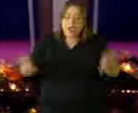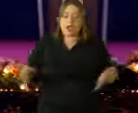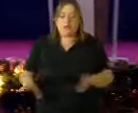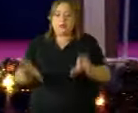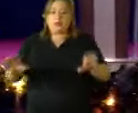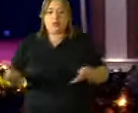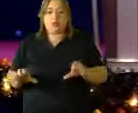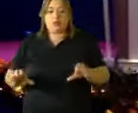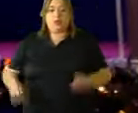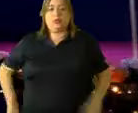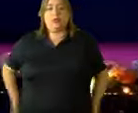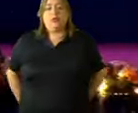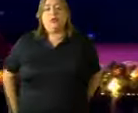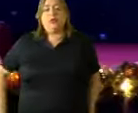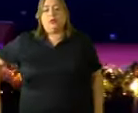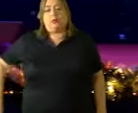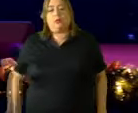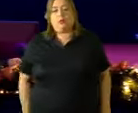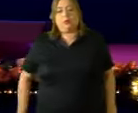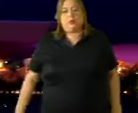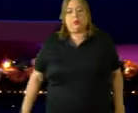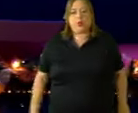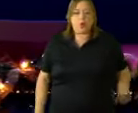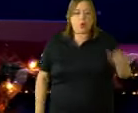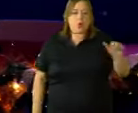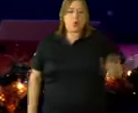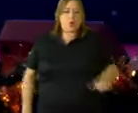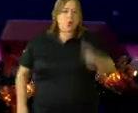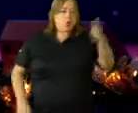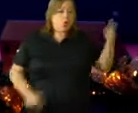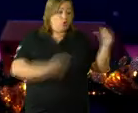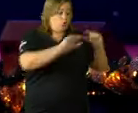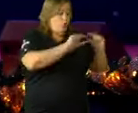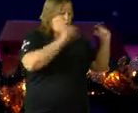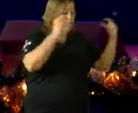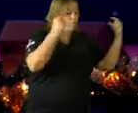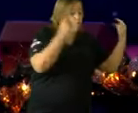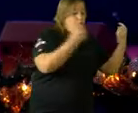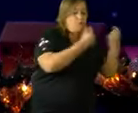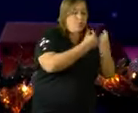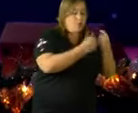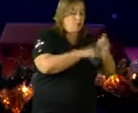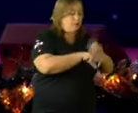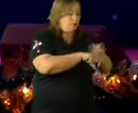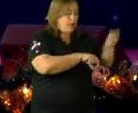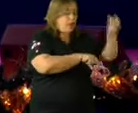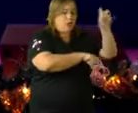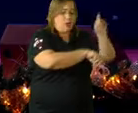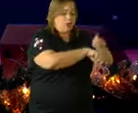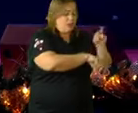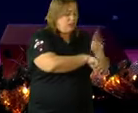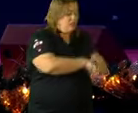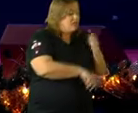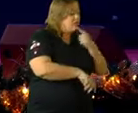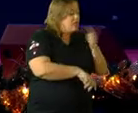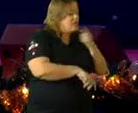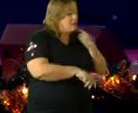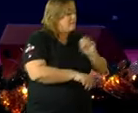otro organizador, la devolvieron cuando tocó Israel, la mandaron para